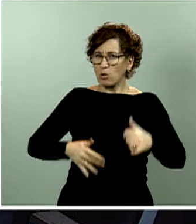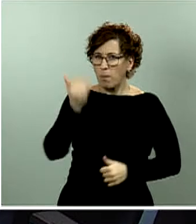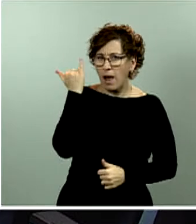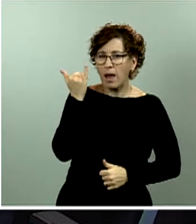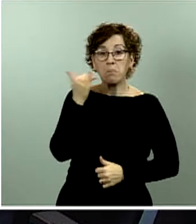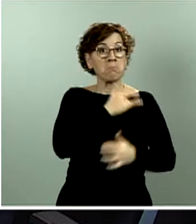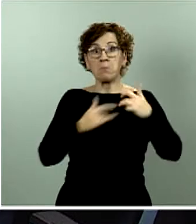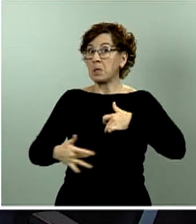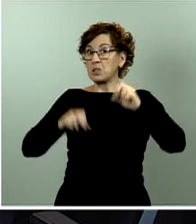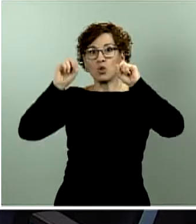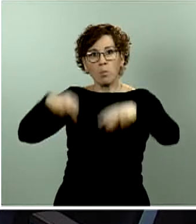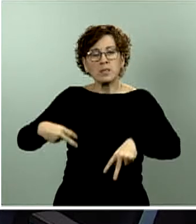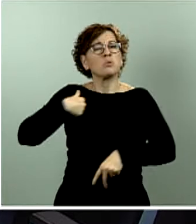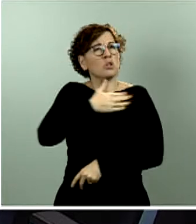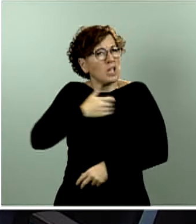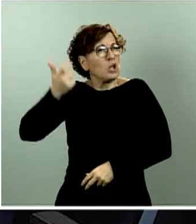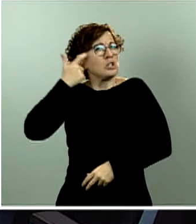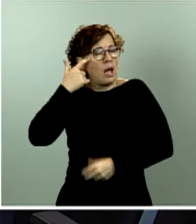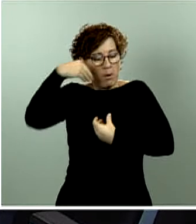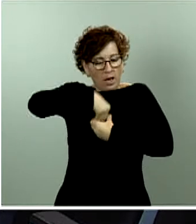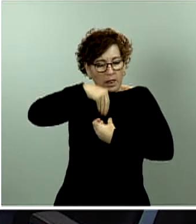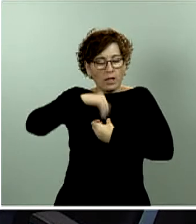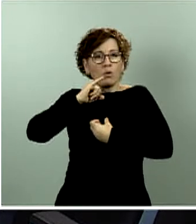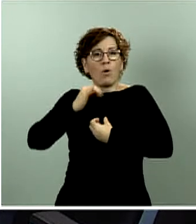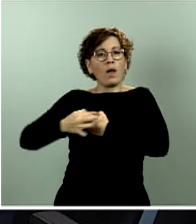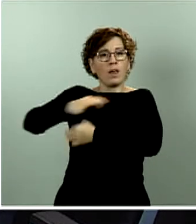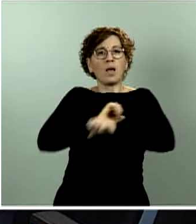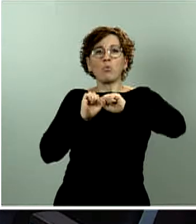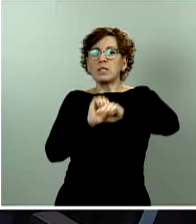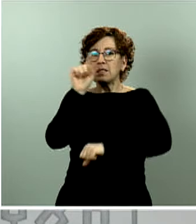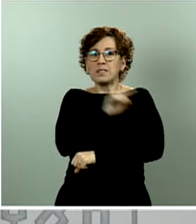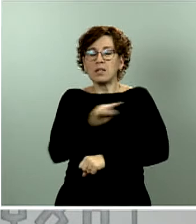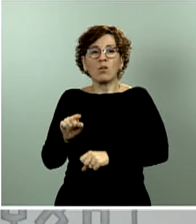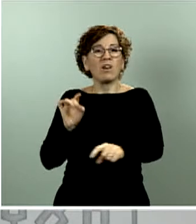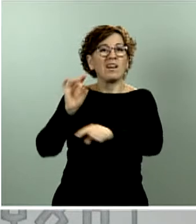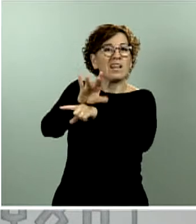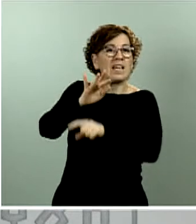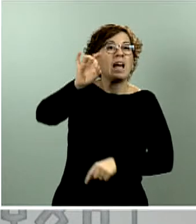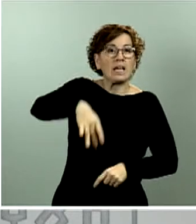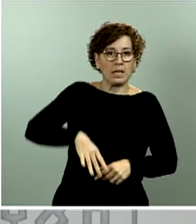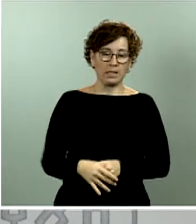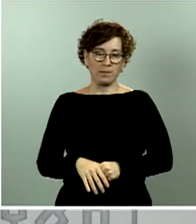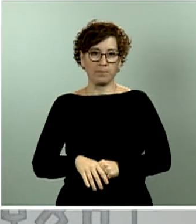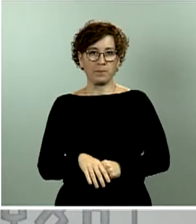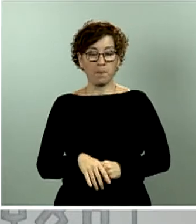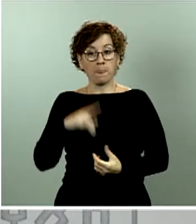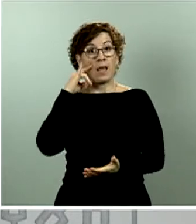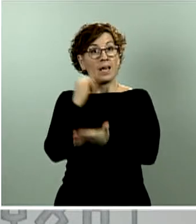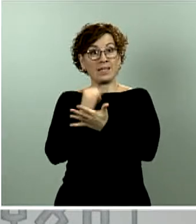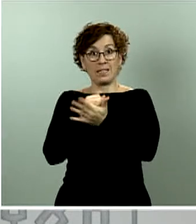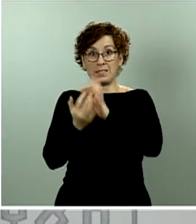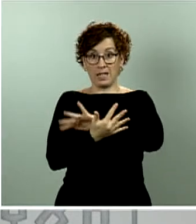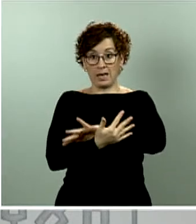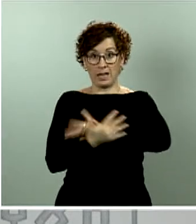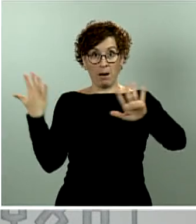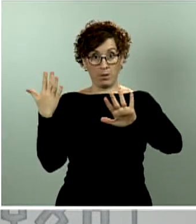quiere saberse si han generado inmunidad? Bueno, los test rápidos que se distribuyen a las comunidades autónomas se